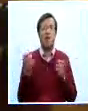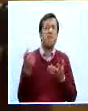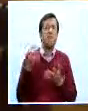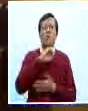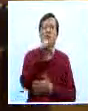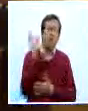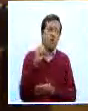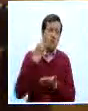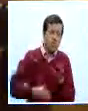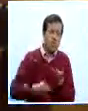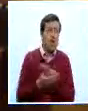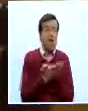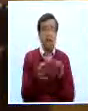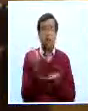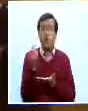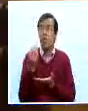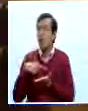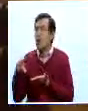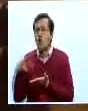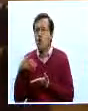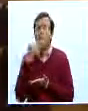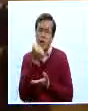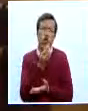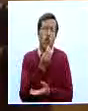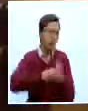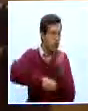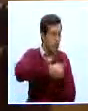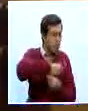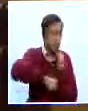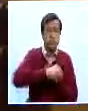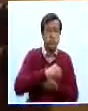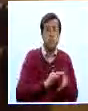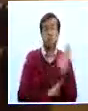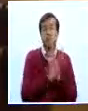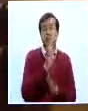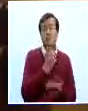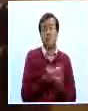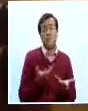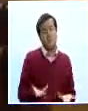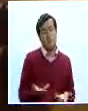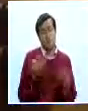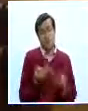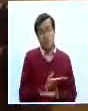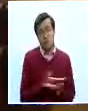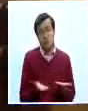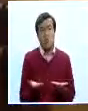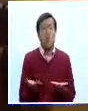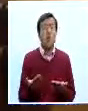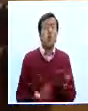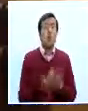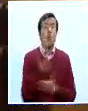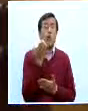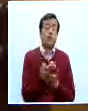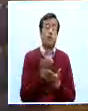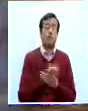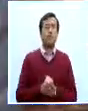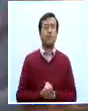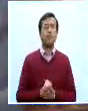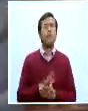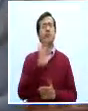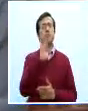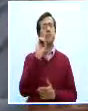multas recargos puedan reinvertirlos o puedan a este crecimiento económico ya obviamente a introducirlos nuevamente en la economía después